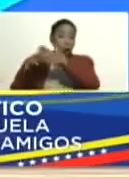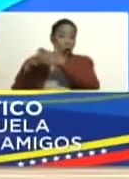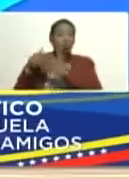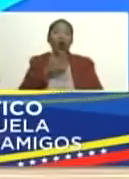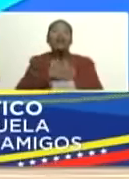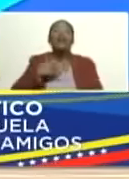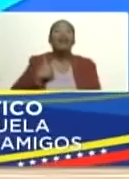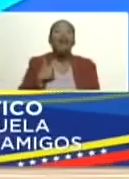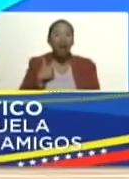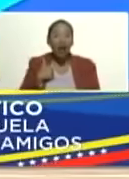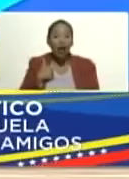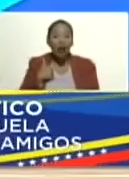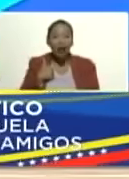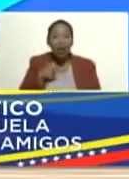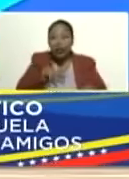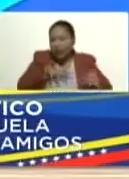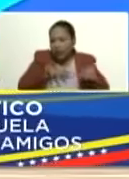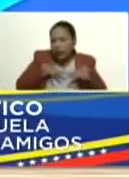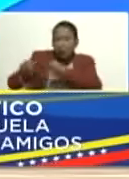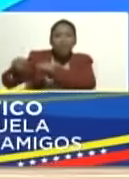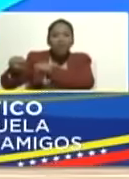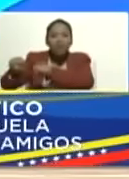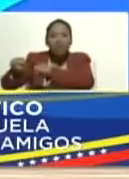pretende abrogarse